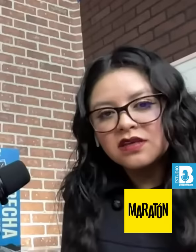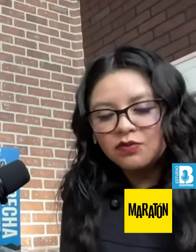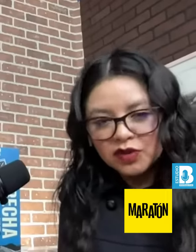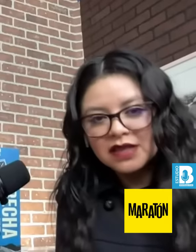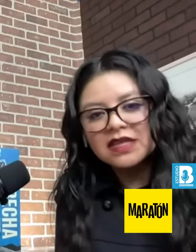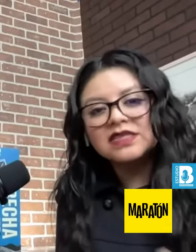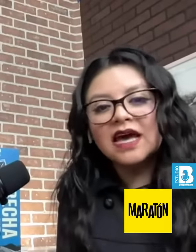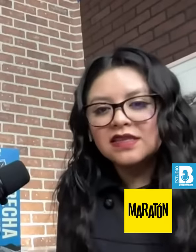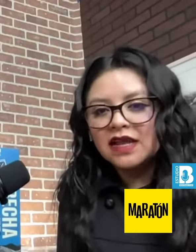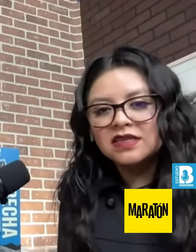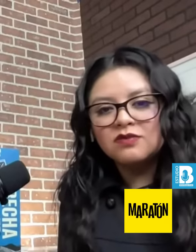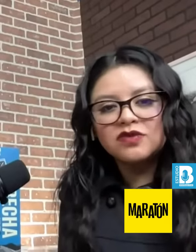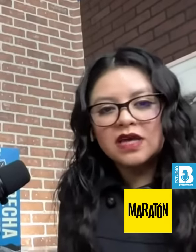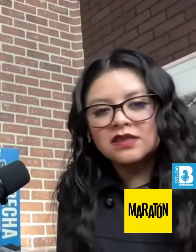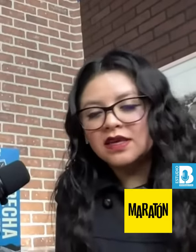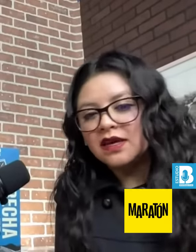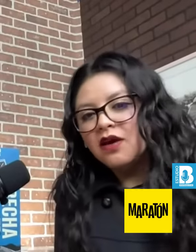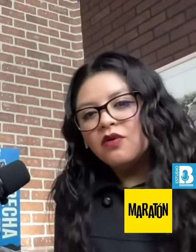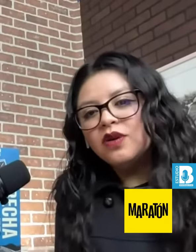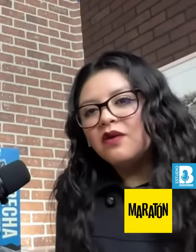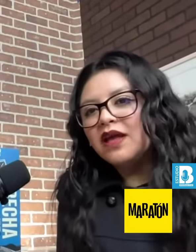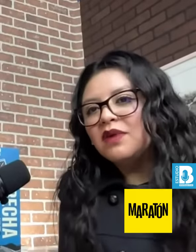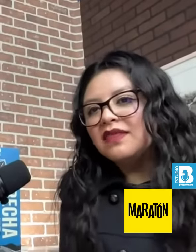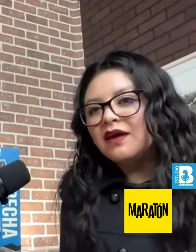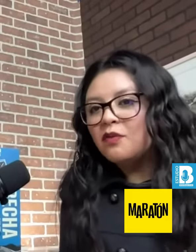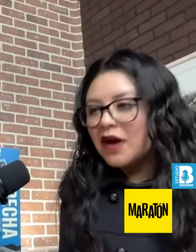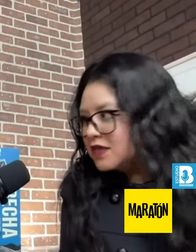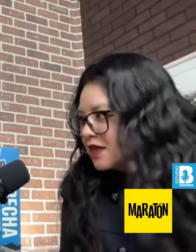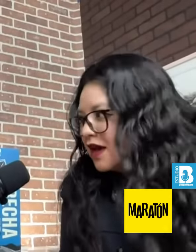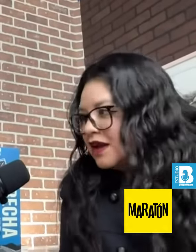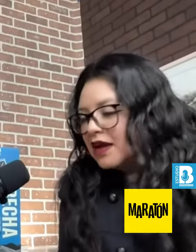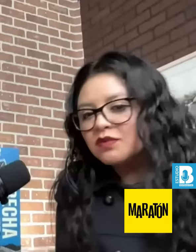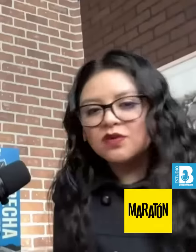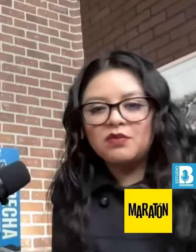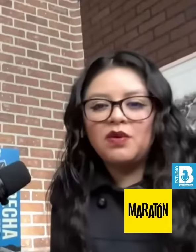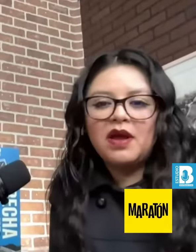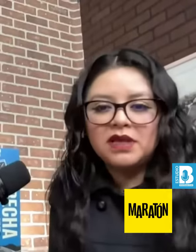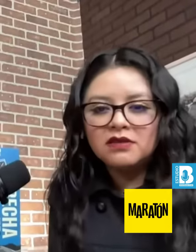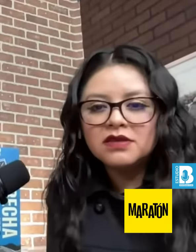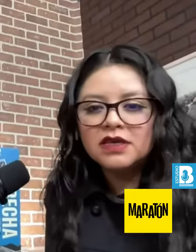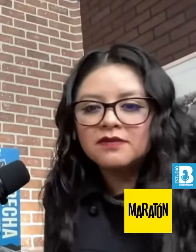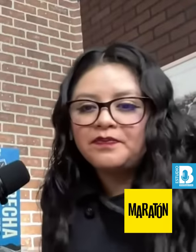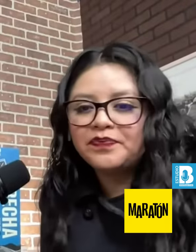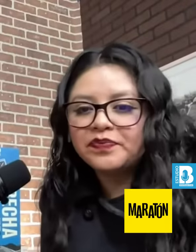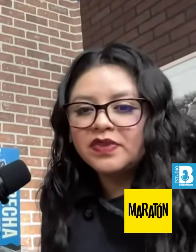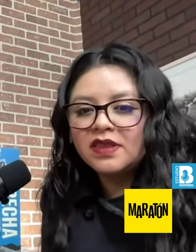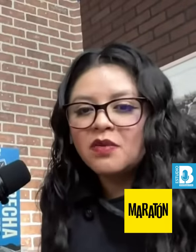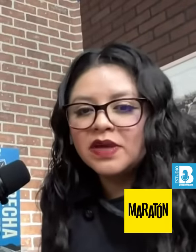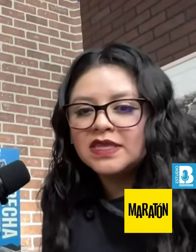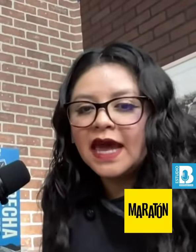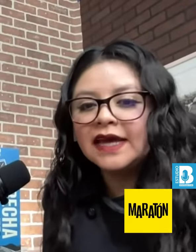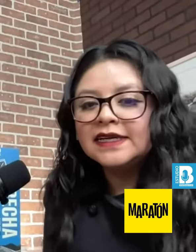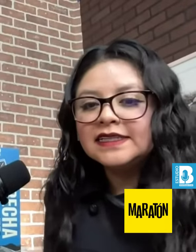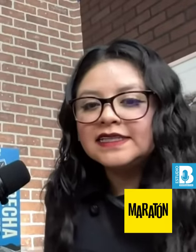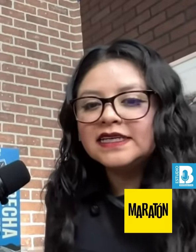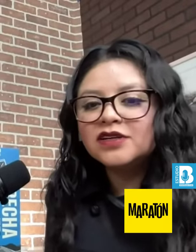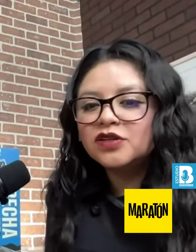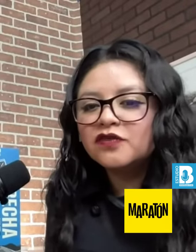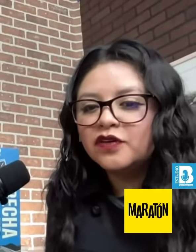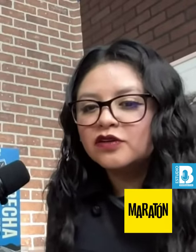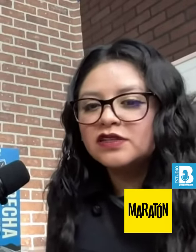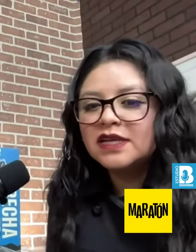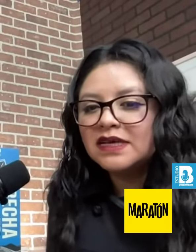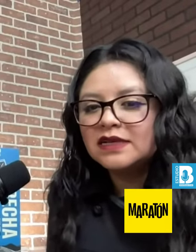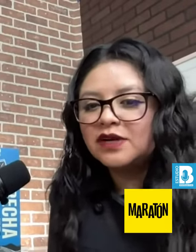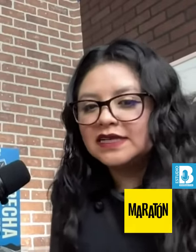todas las noticias importantes Ya se las dimos hace una hora y media o más que arrancamos con el programa entonces pues ya